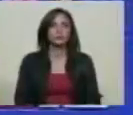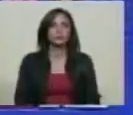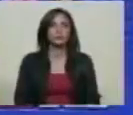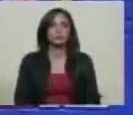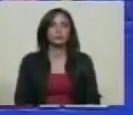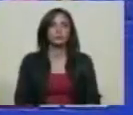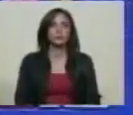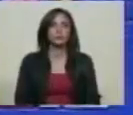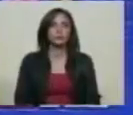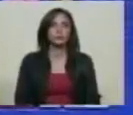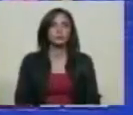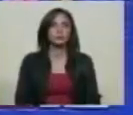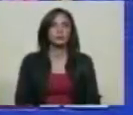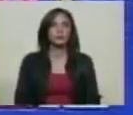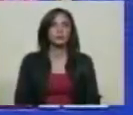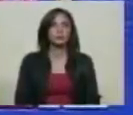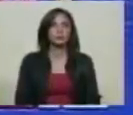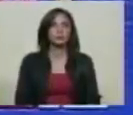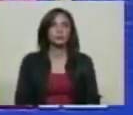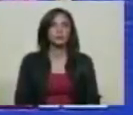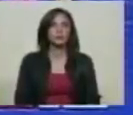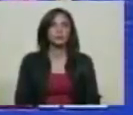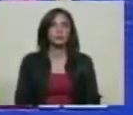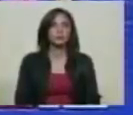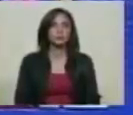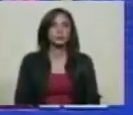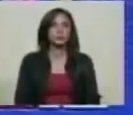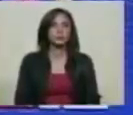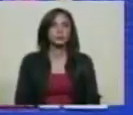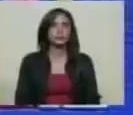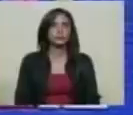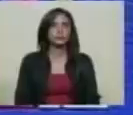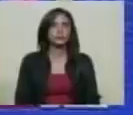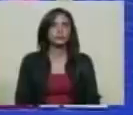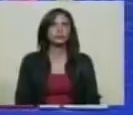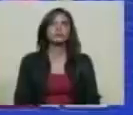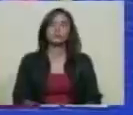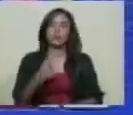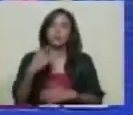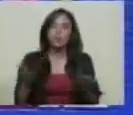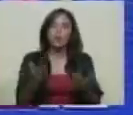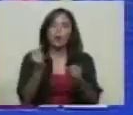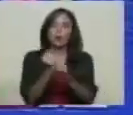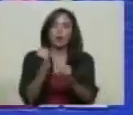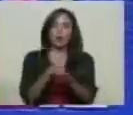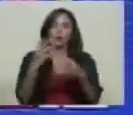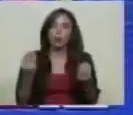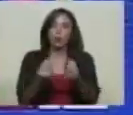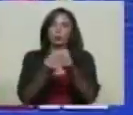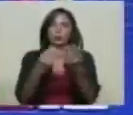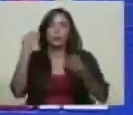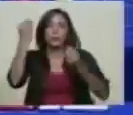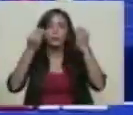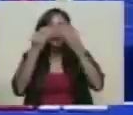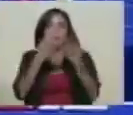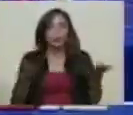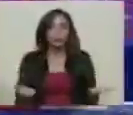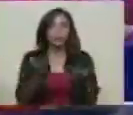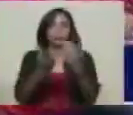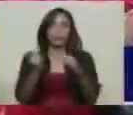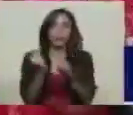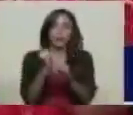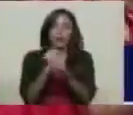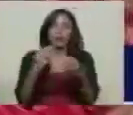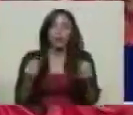Socialista y del Partido Socialista Unido de Venezuela. Integrada, trabajando juntos, pensando juntos, actuando juntos.